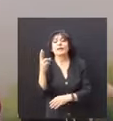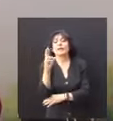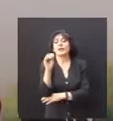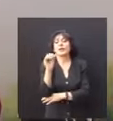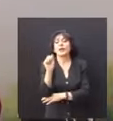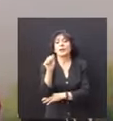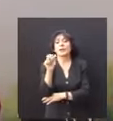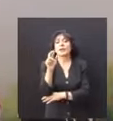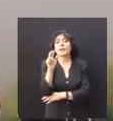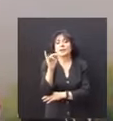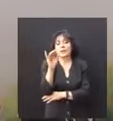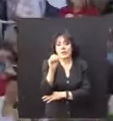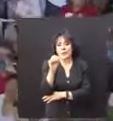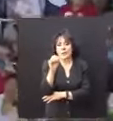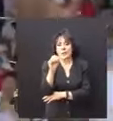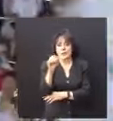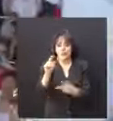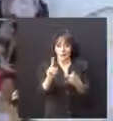a Chalco.